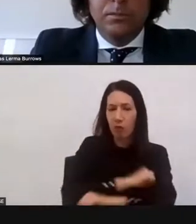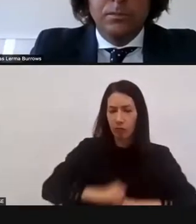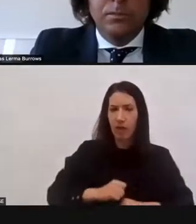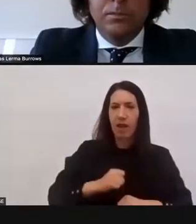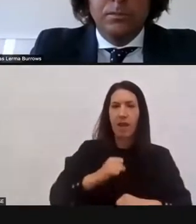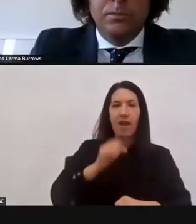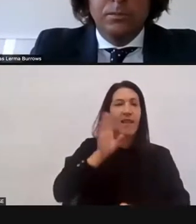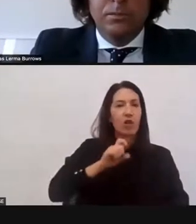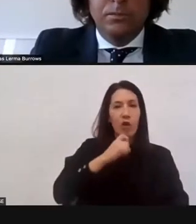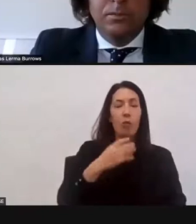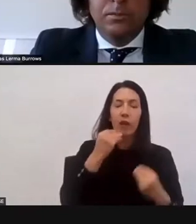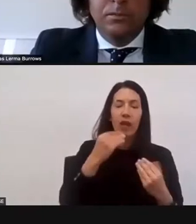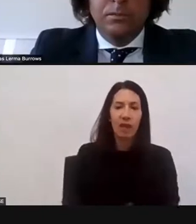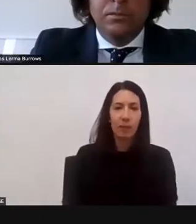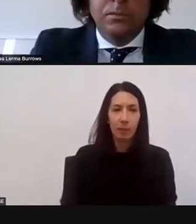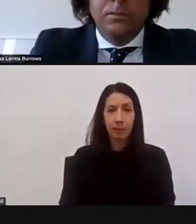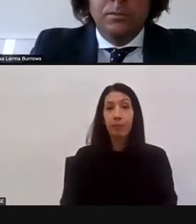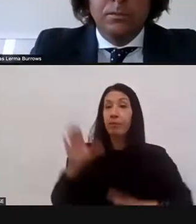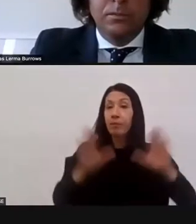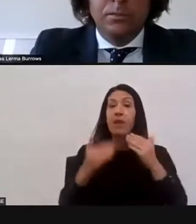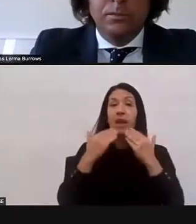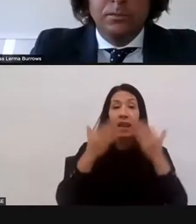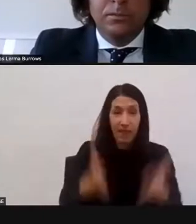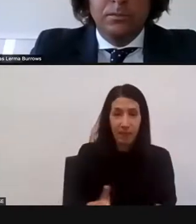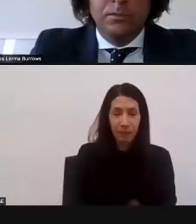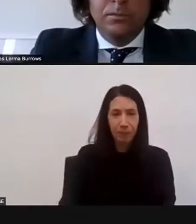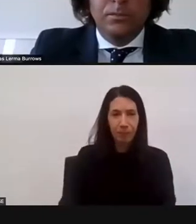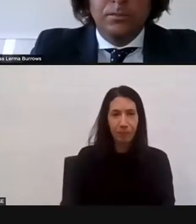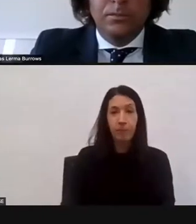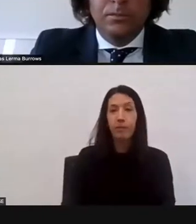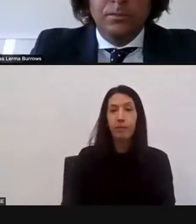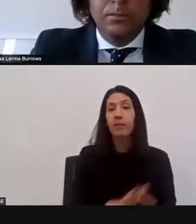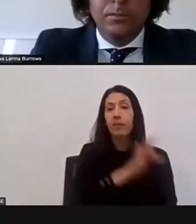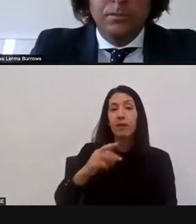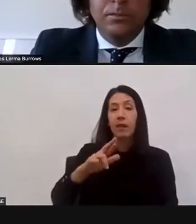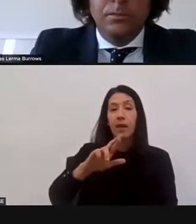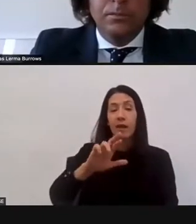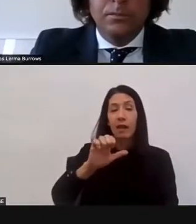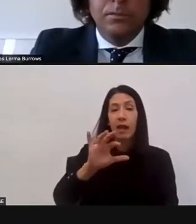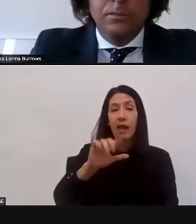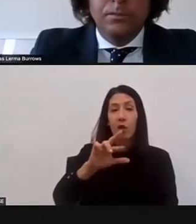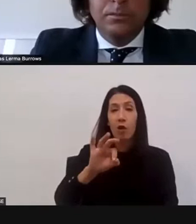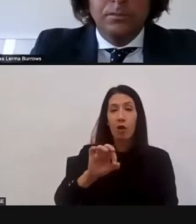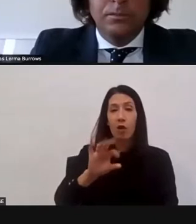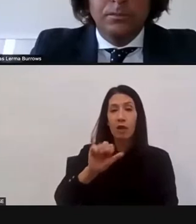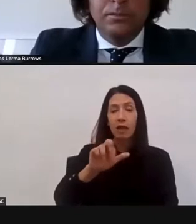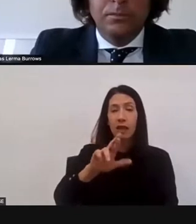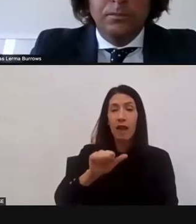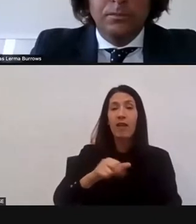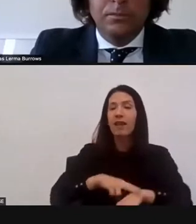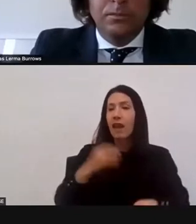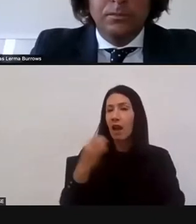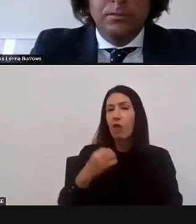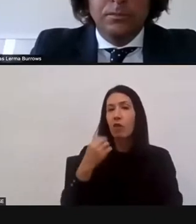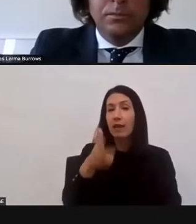Muchas gracias. Muchas gracias a ti, Francisco. Gregorio Sarabia es delegado para los Derechos Humanos y la